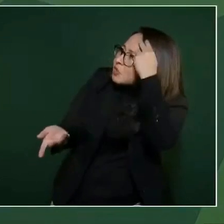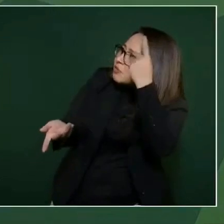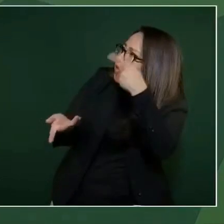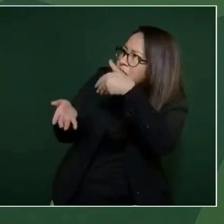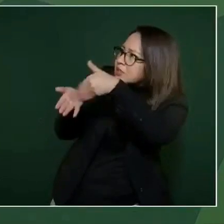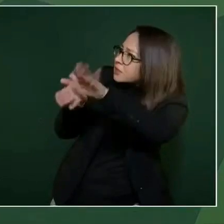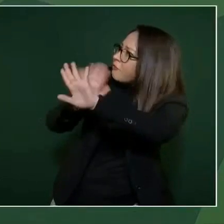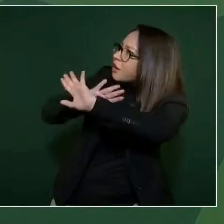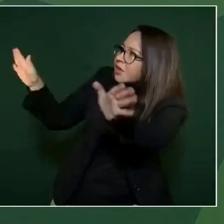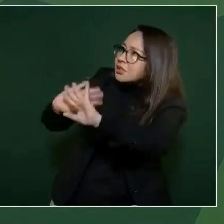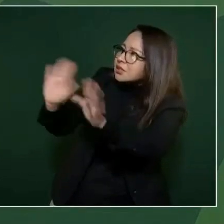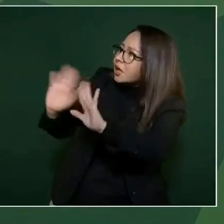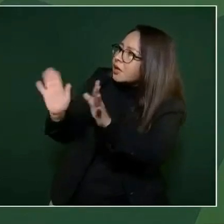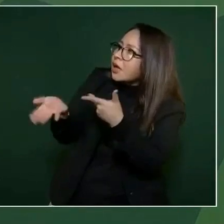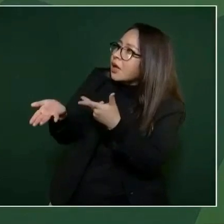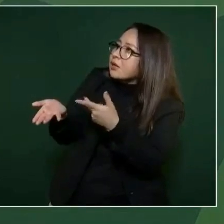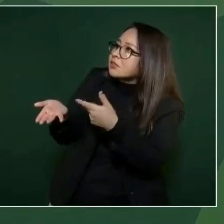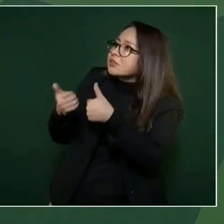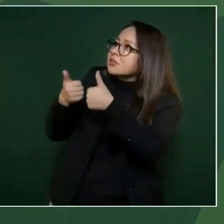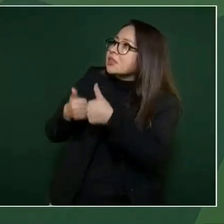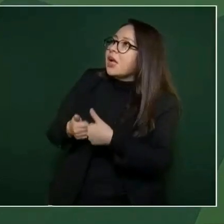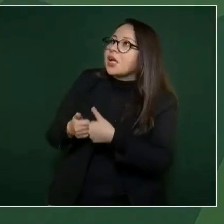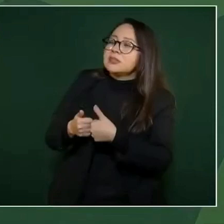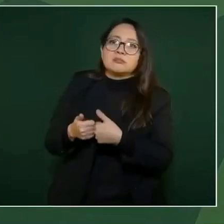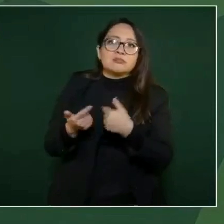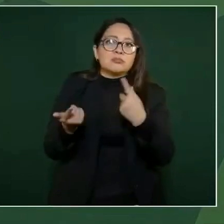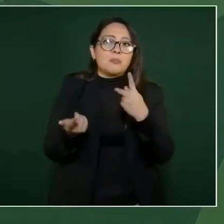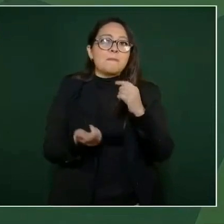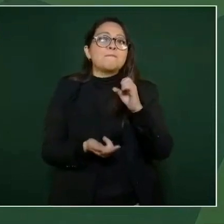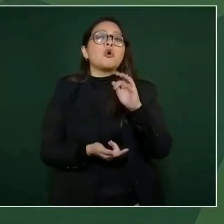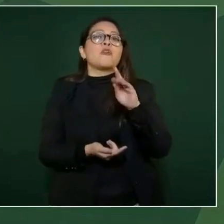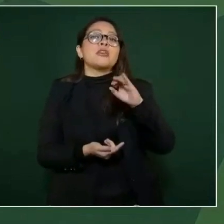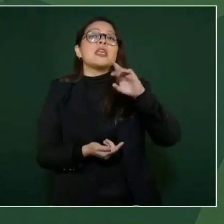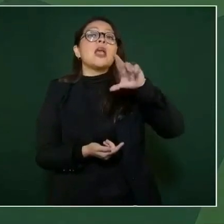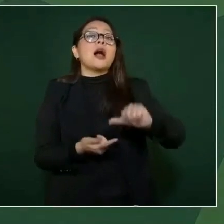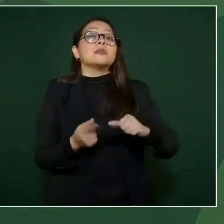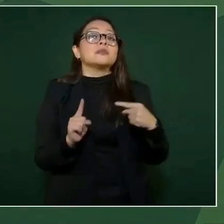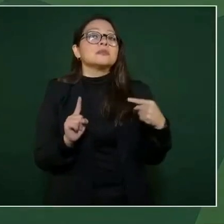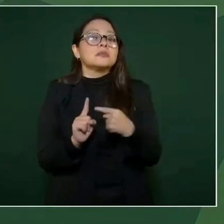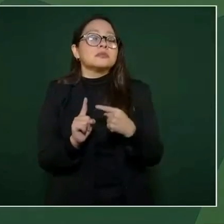pero se quedó doña Porfiria.